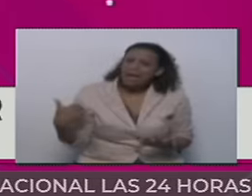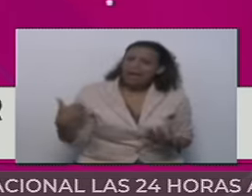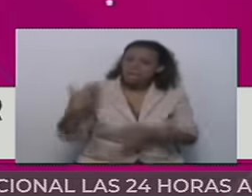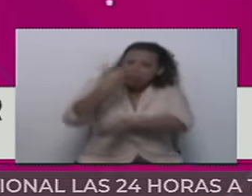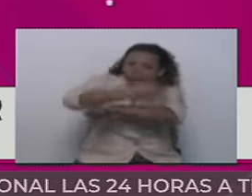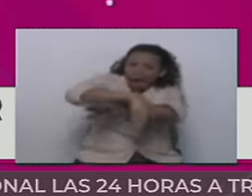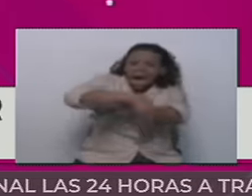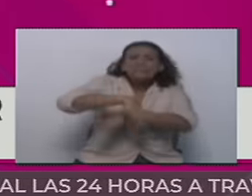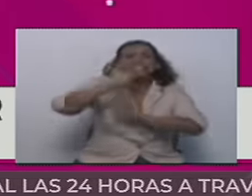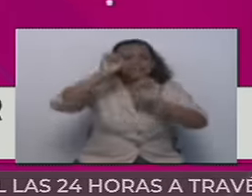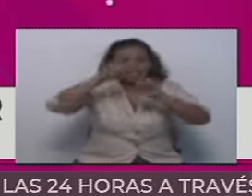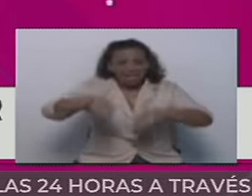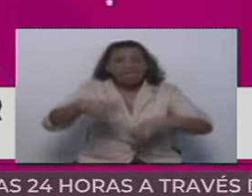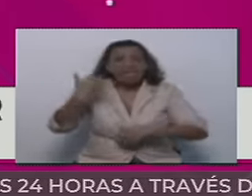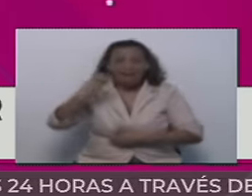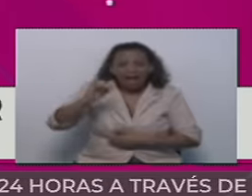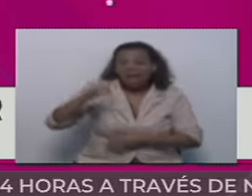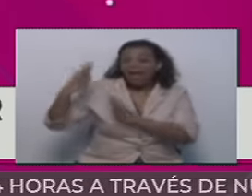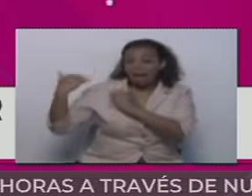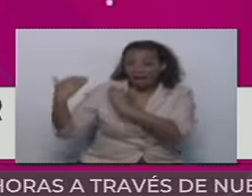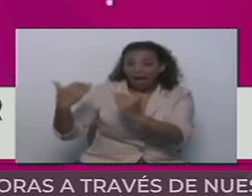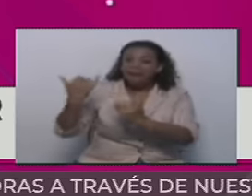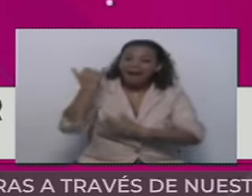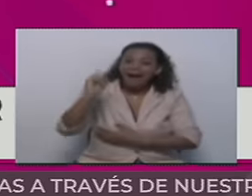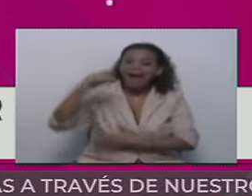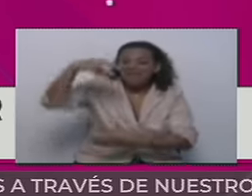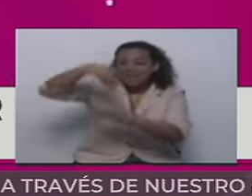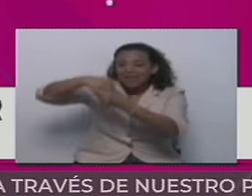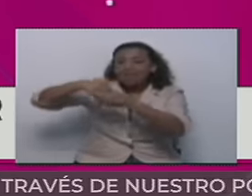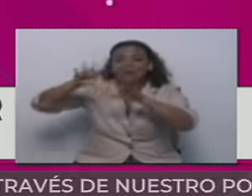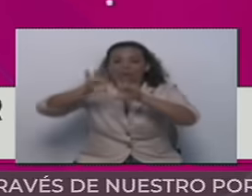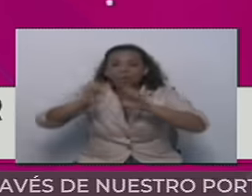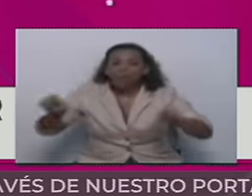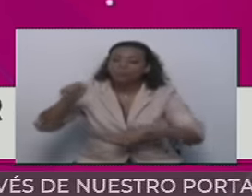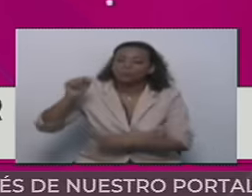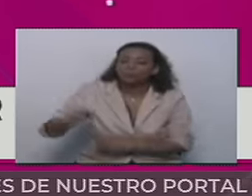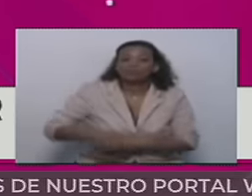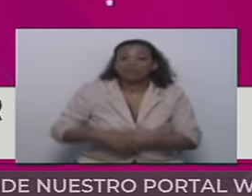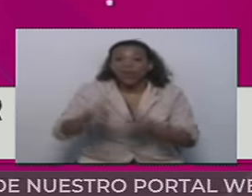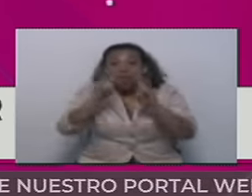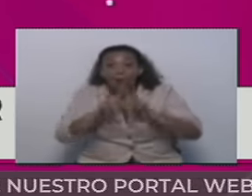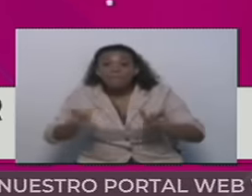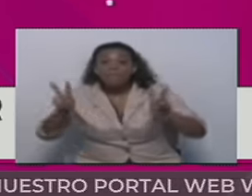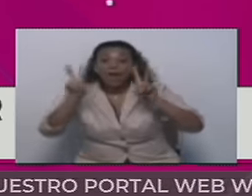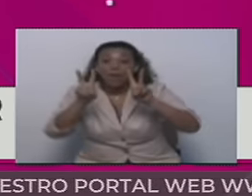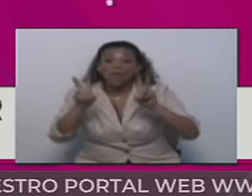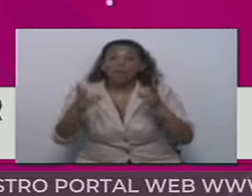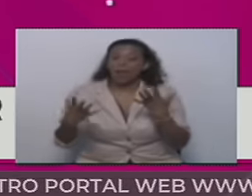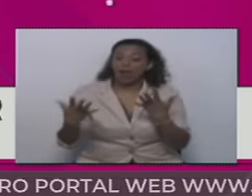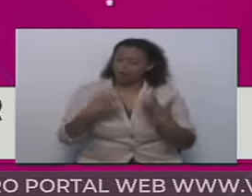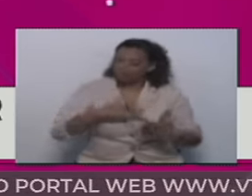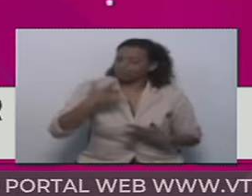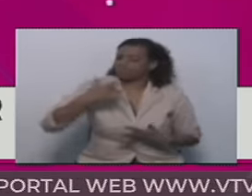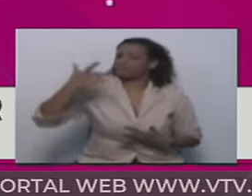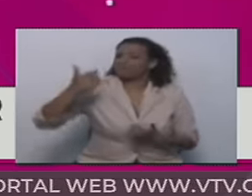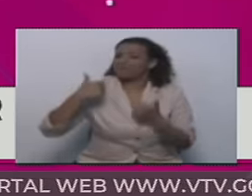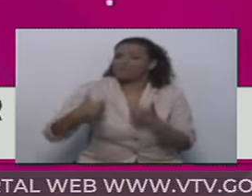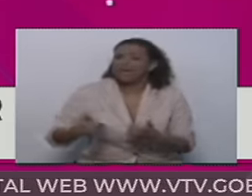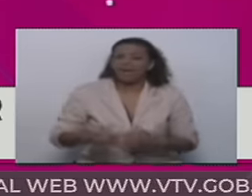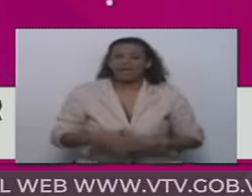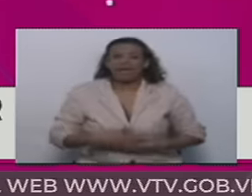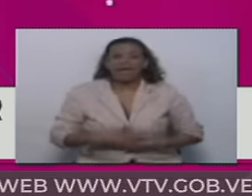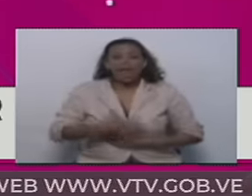calles, hoy podemos decir la esperanza está en la educación, en los valores, en la espiritualidad, en